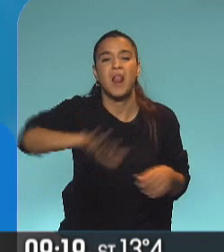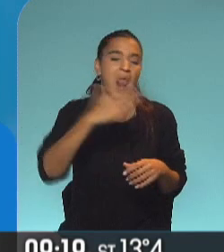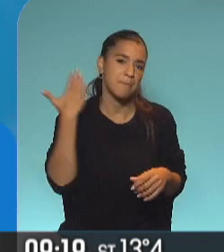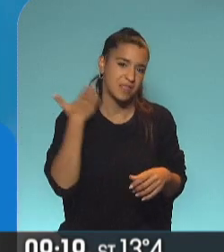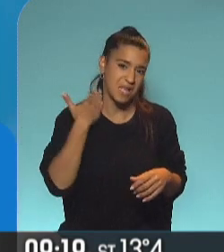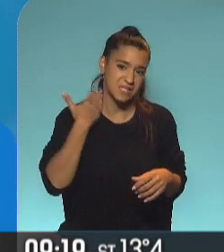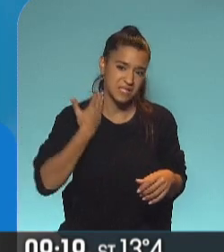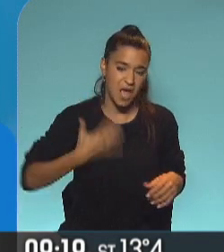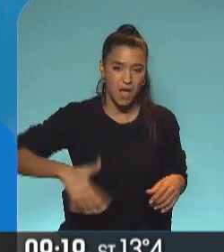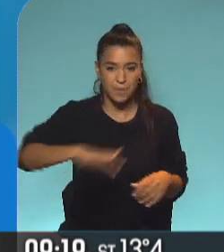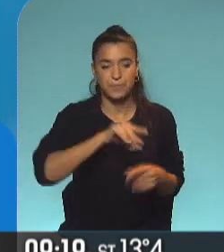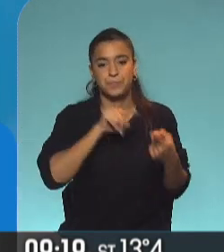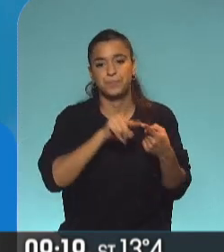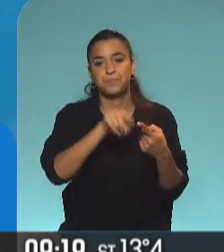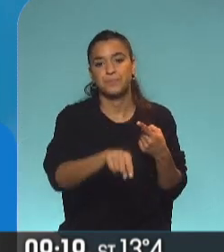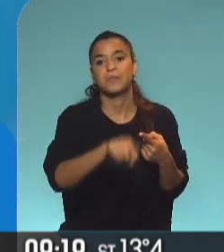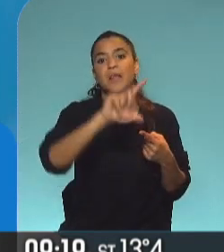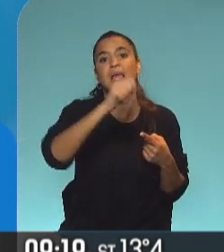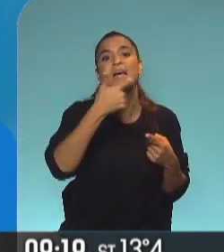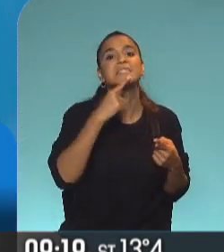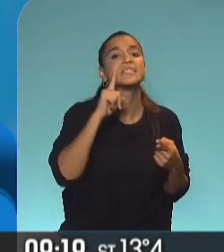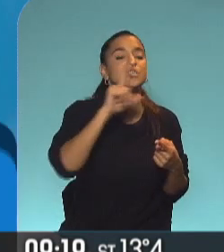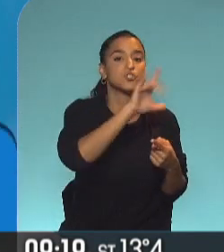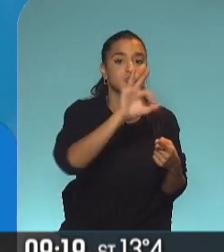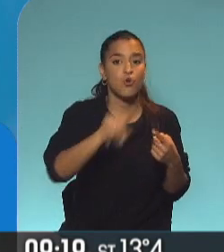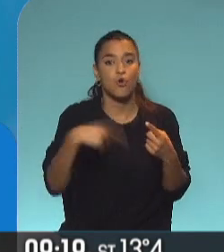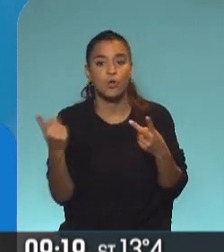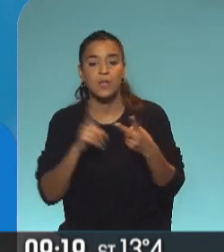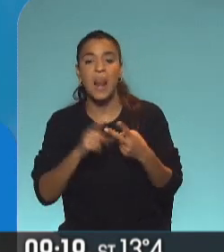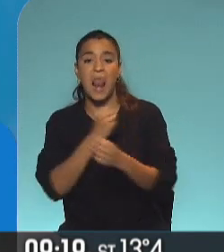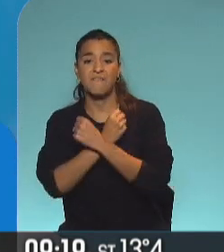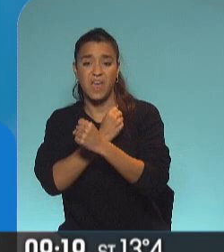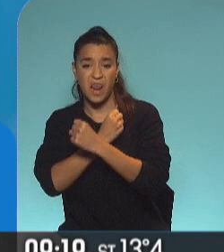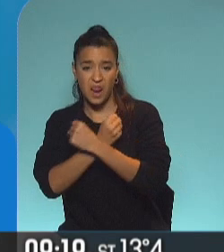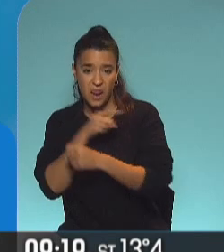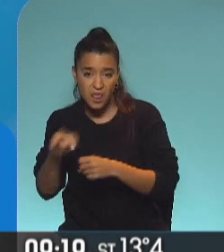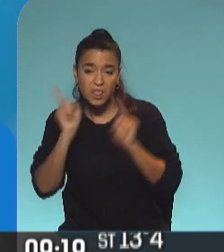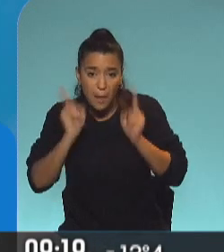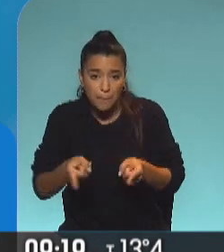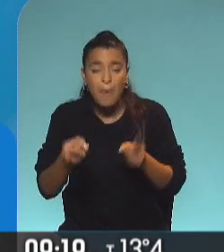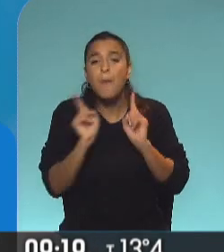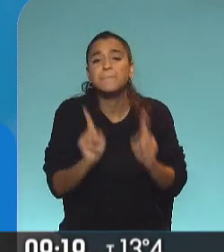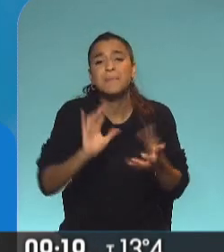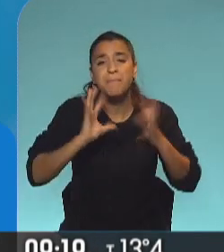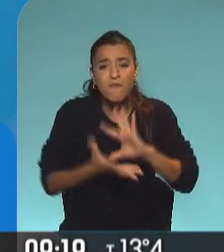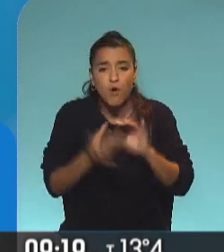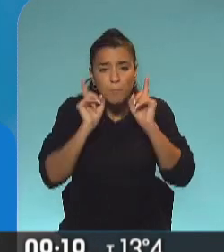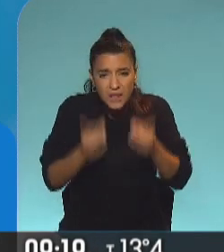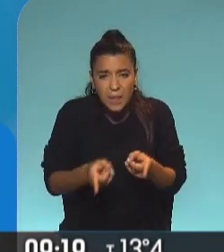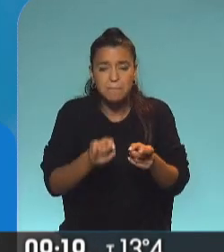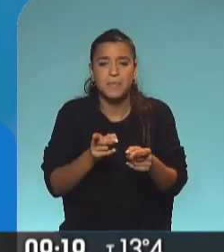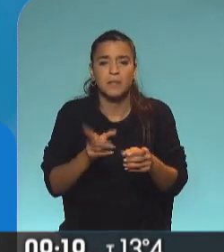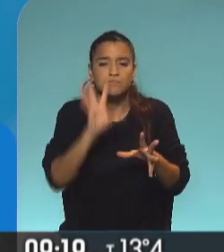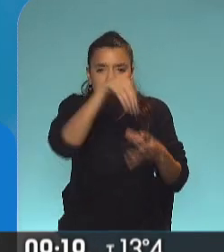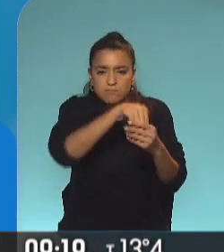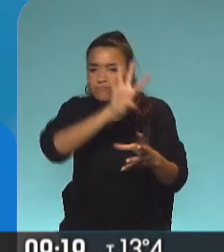Matanza, tanto en Rafael Castillo como en Gregorio Laferrer, pero de la misma manera tenemos intervenciones